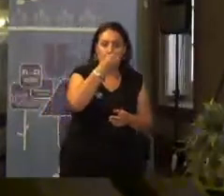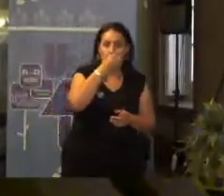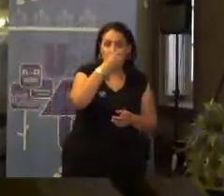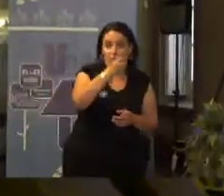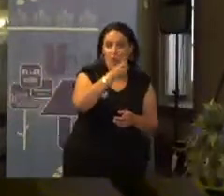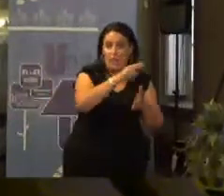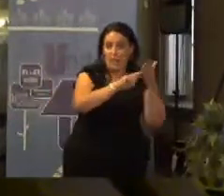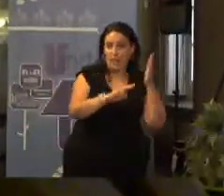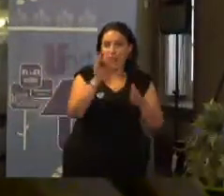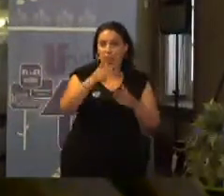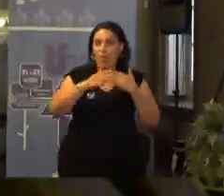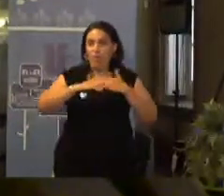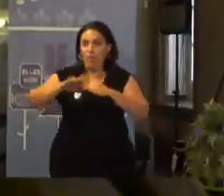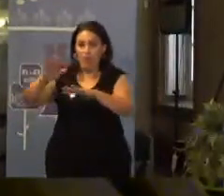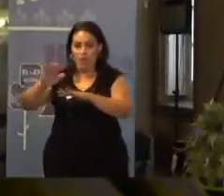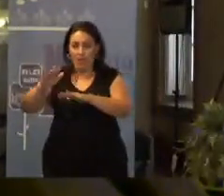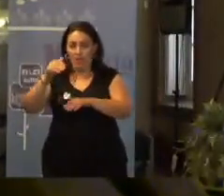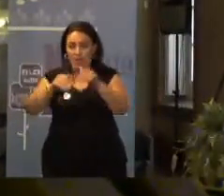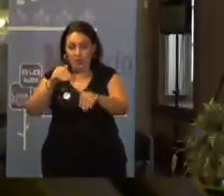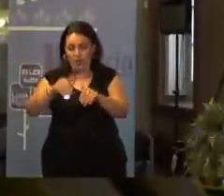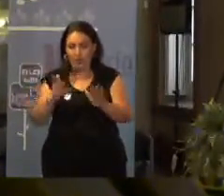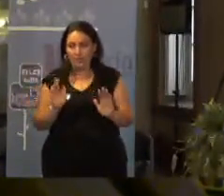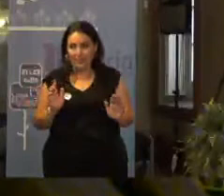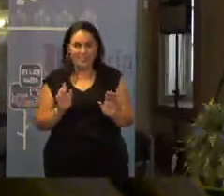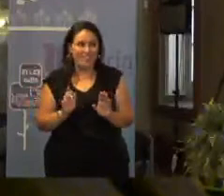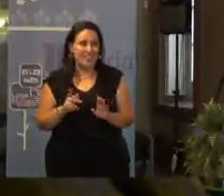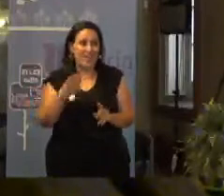si é que en Marea chega aquí as eleccións, e o BNG,